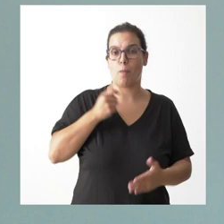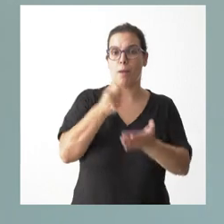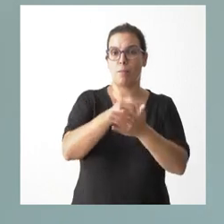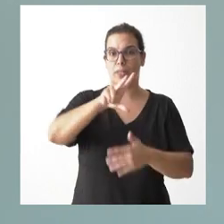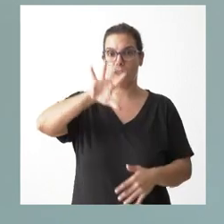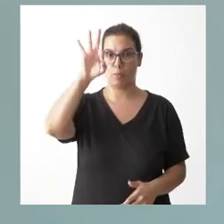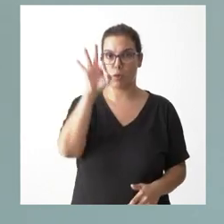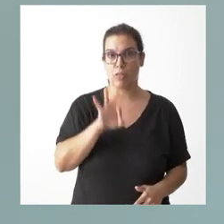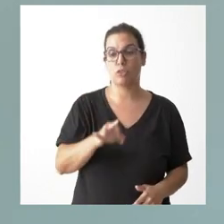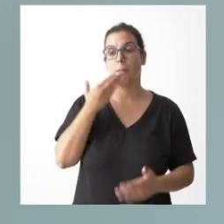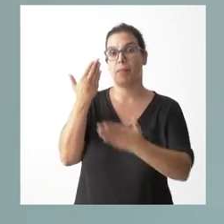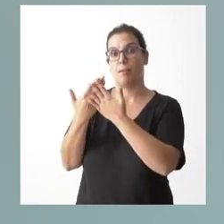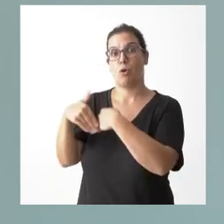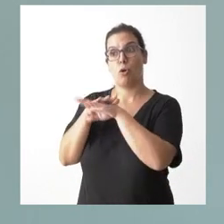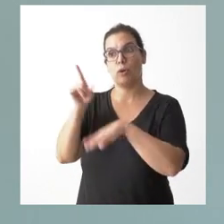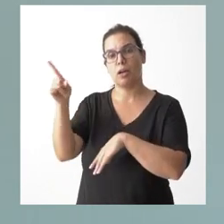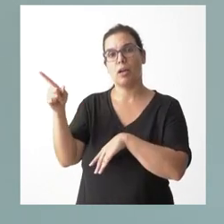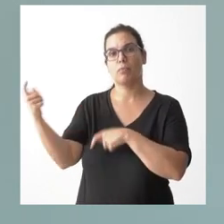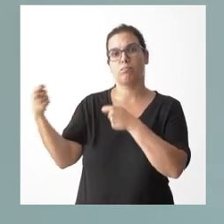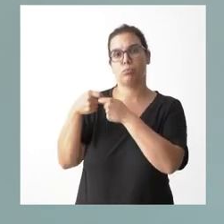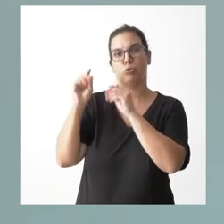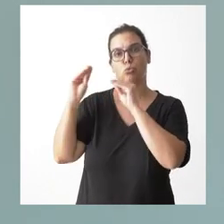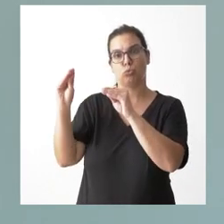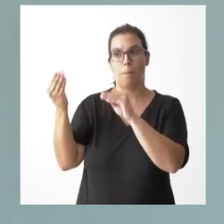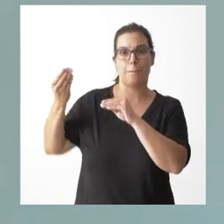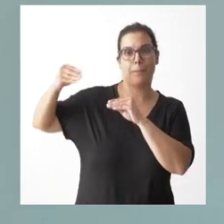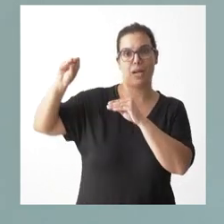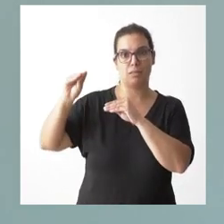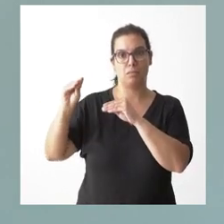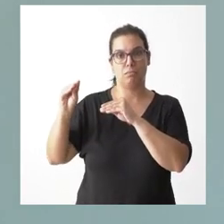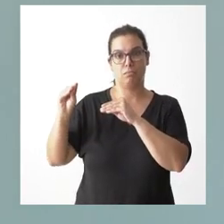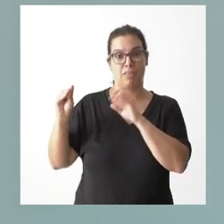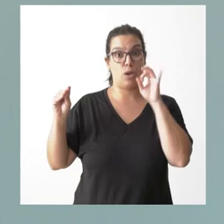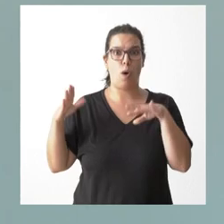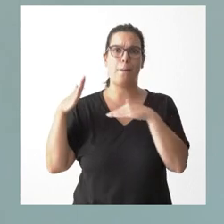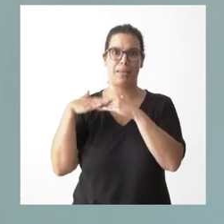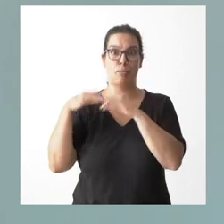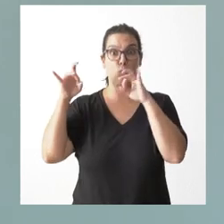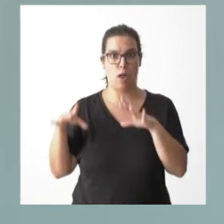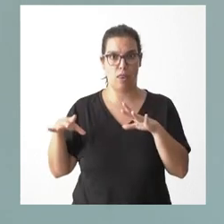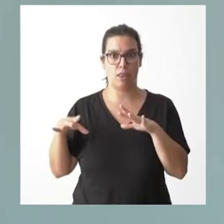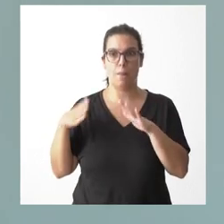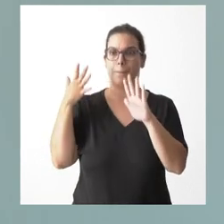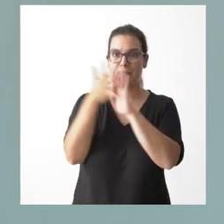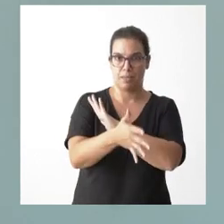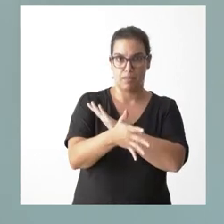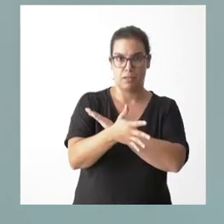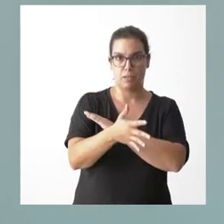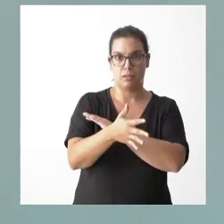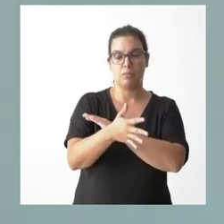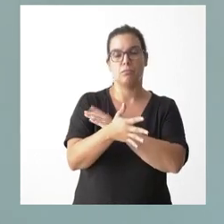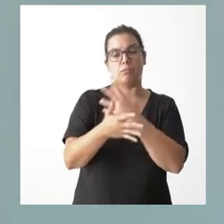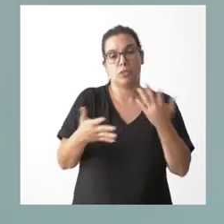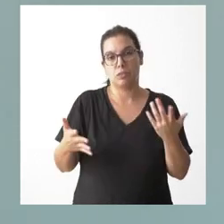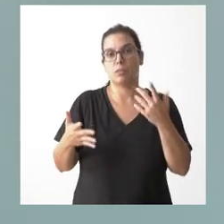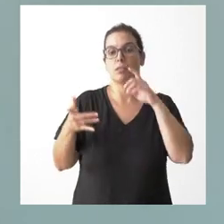25%, le pedimos al Gobierno que aplique una cantidad adicional, al menos equivalente a la nuestra, para siempre, no solo hasta el 31 de diciembre, y que amplíe